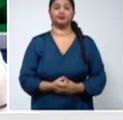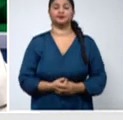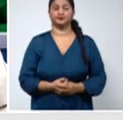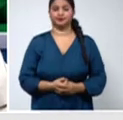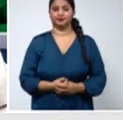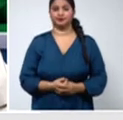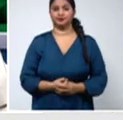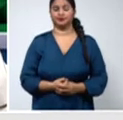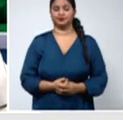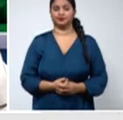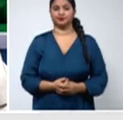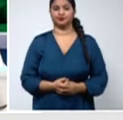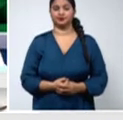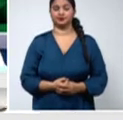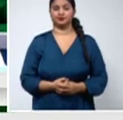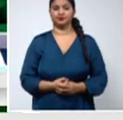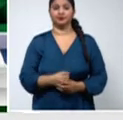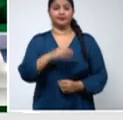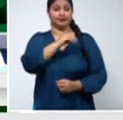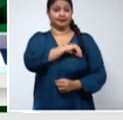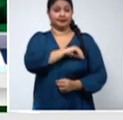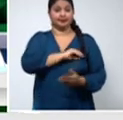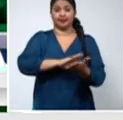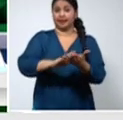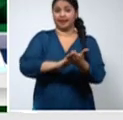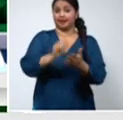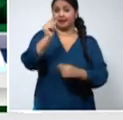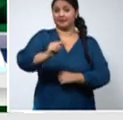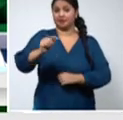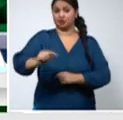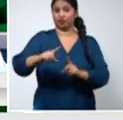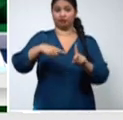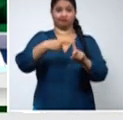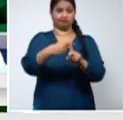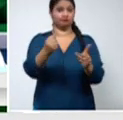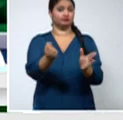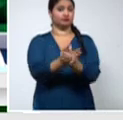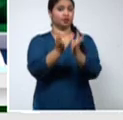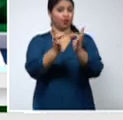Asintomáticos, un por ciento que se incrementa en relación con el día de ayer,